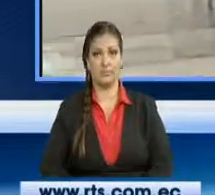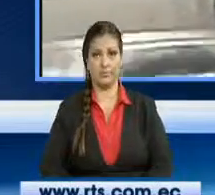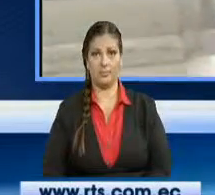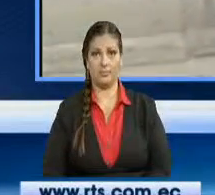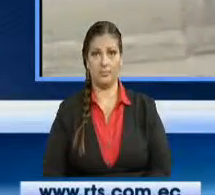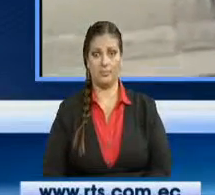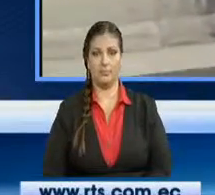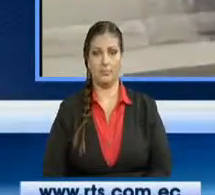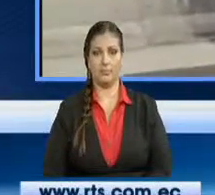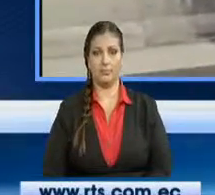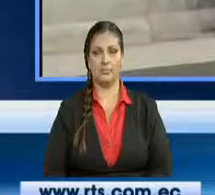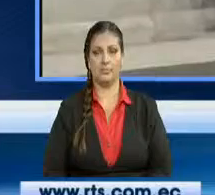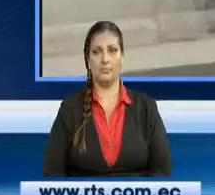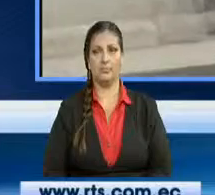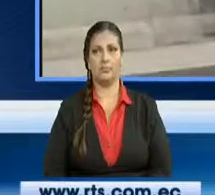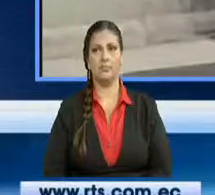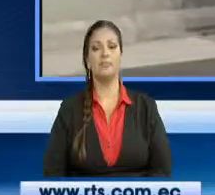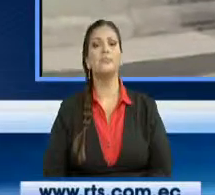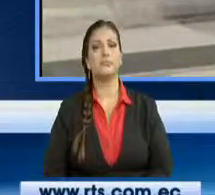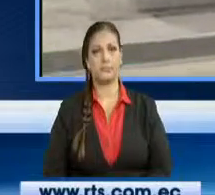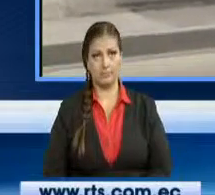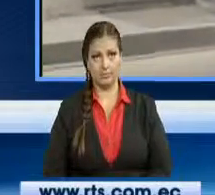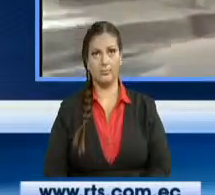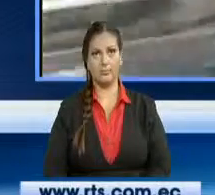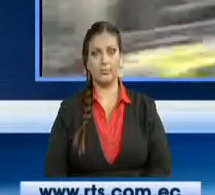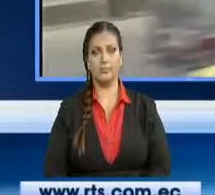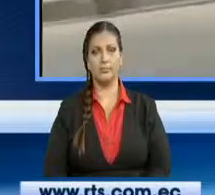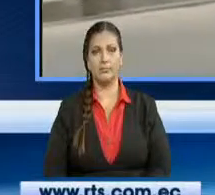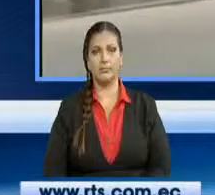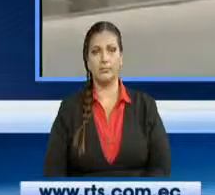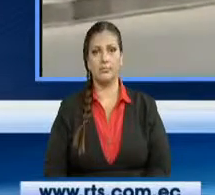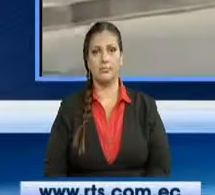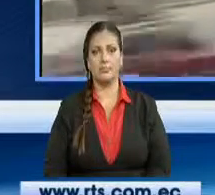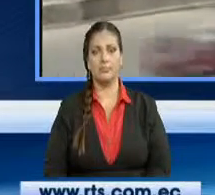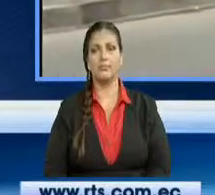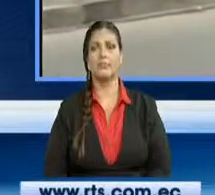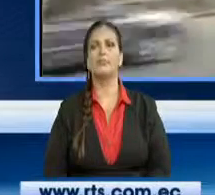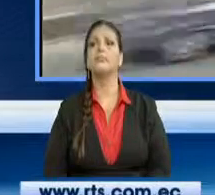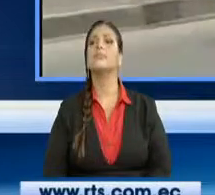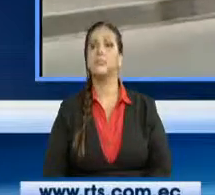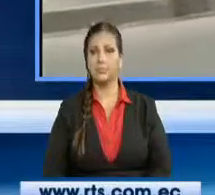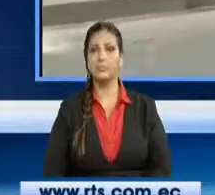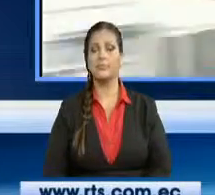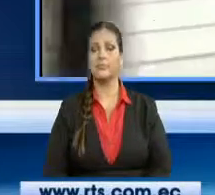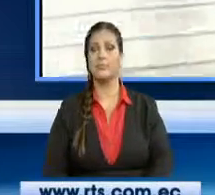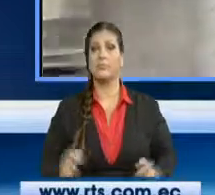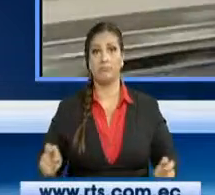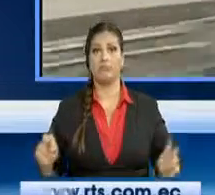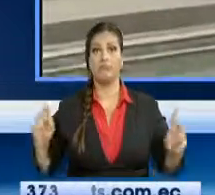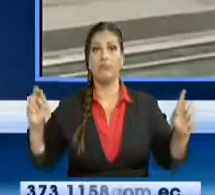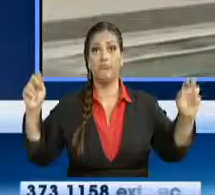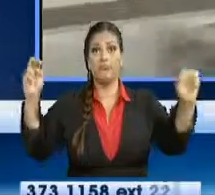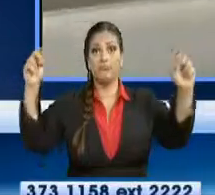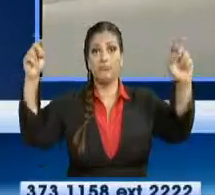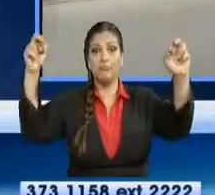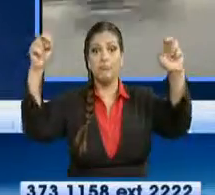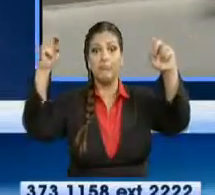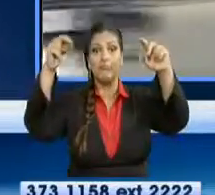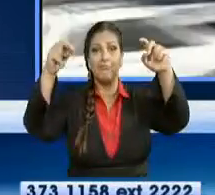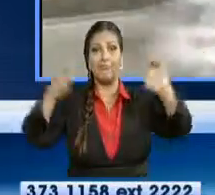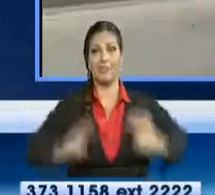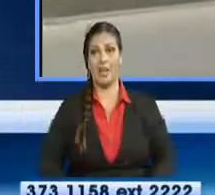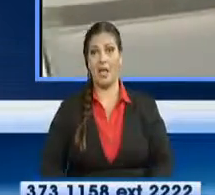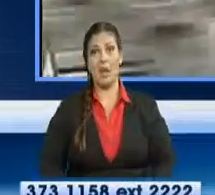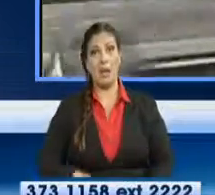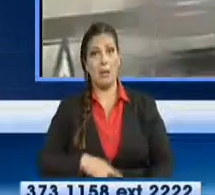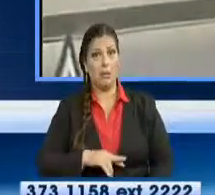elevados, a veces ha habido accidentes y han salido, pero de a 500 y de a 600.